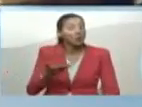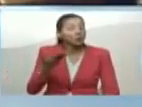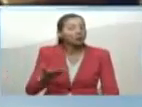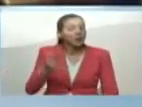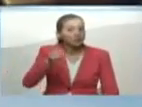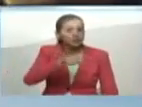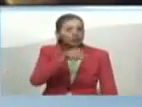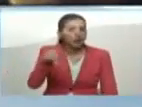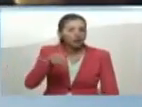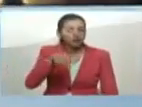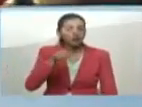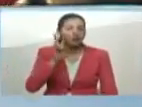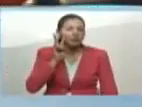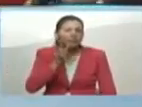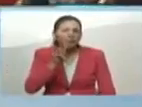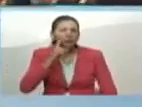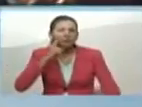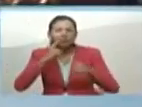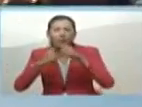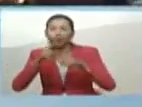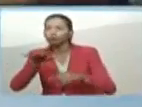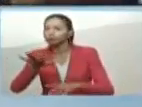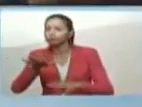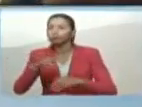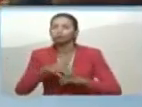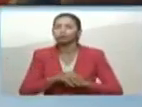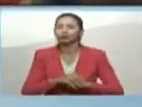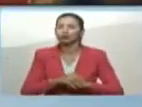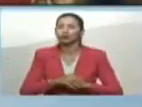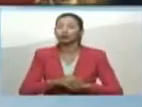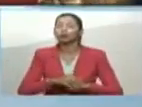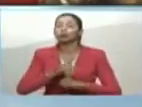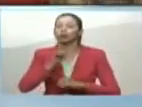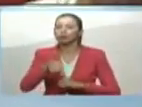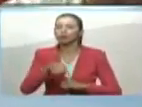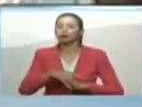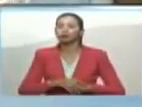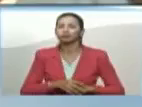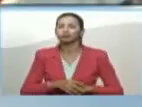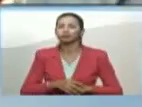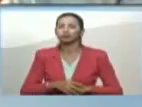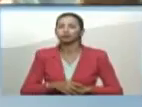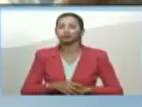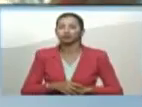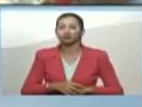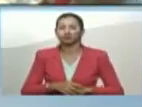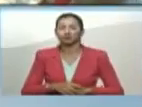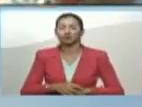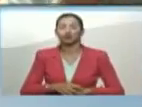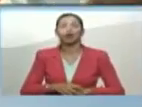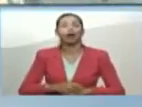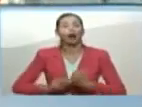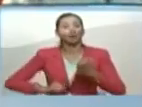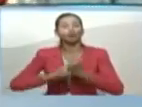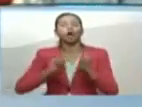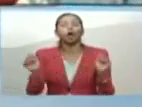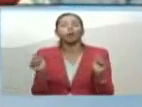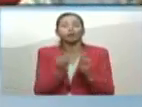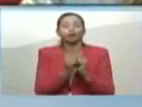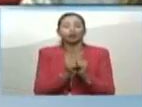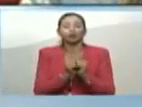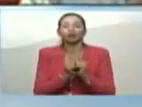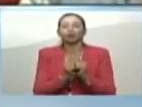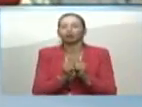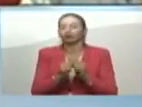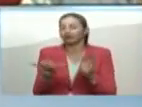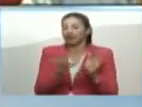nosotros identifiquemos y consolidemos a nuestros compañeros que están en los territorios. En específico, como